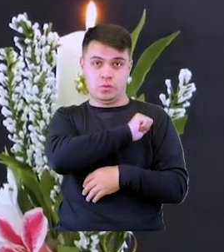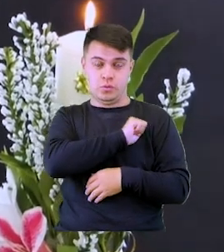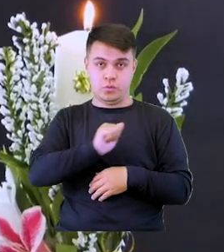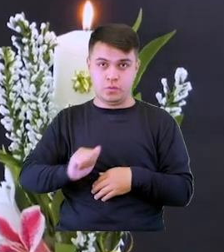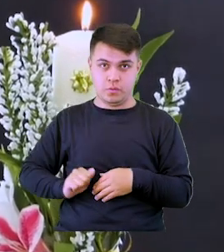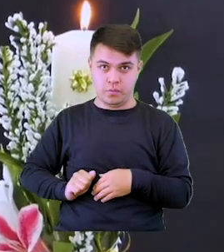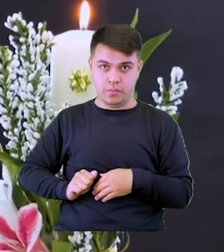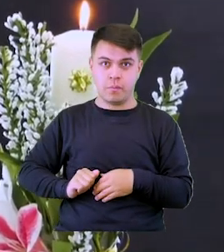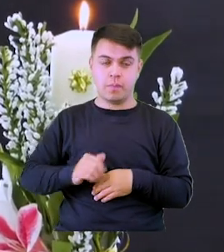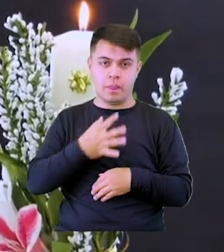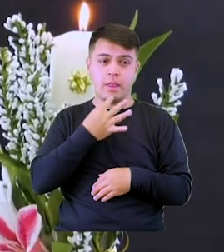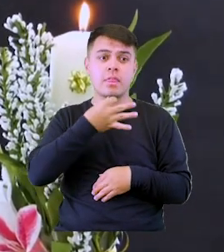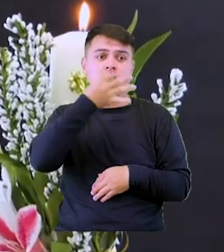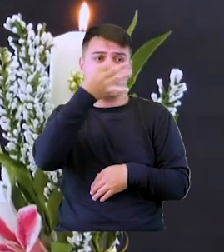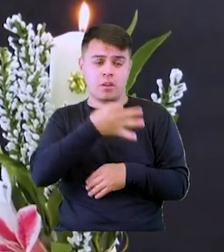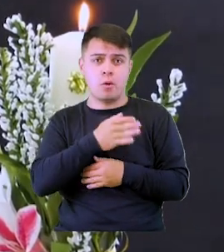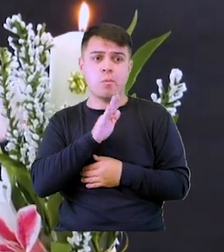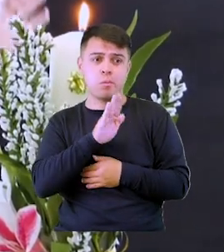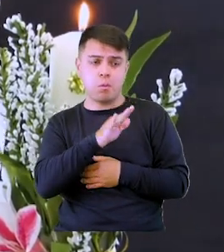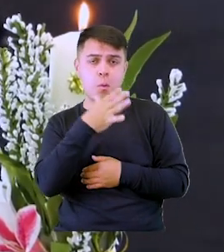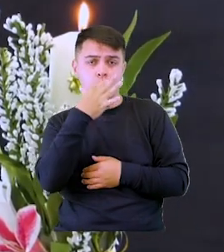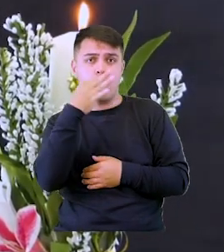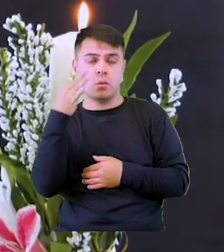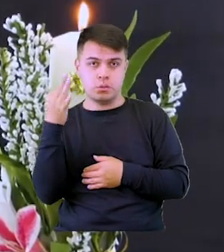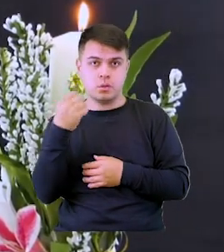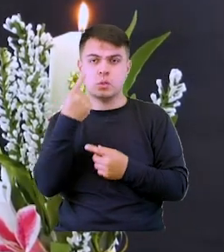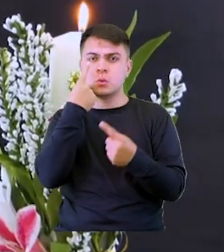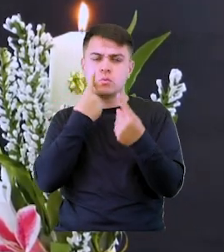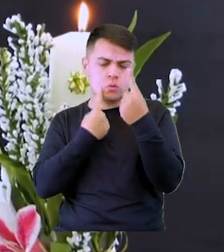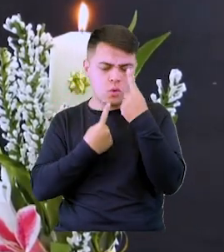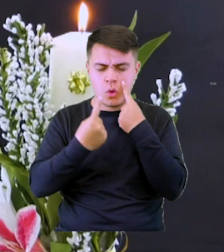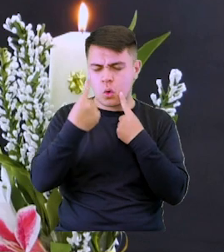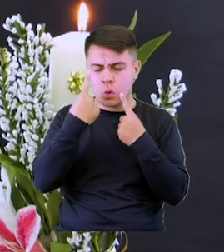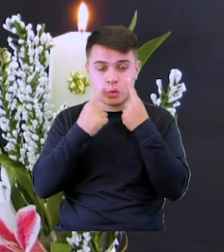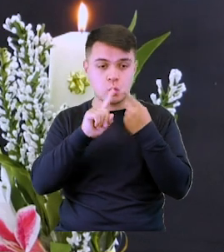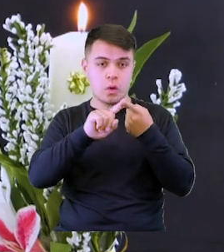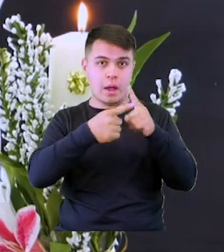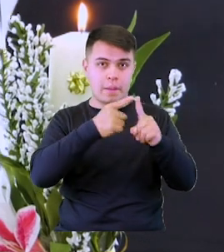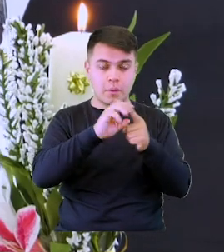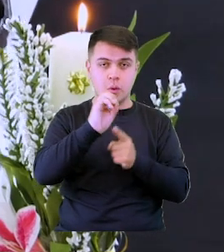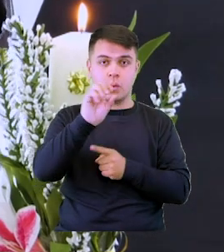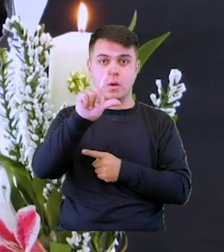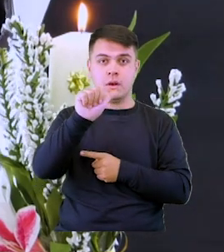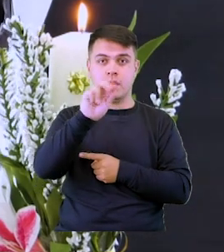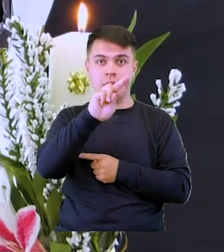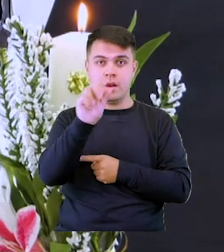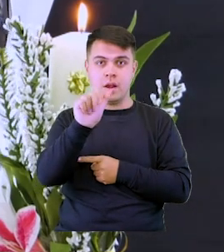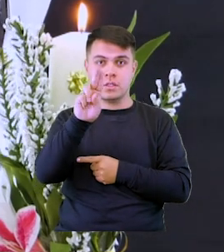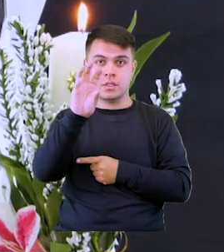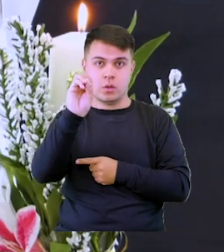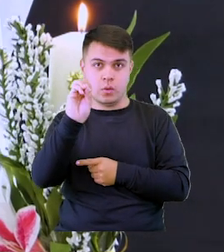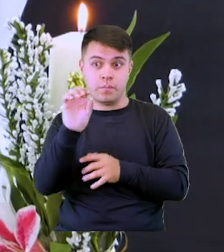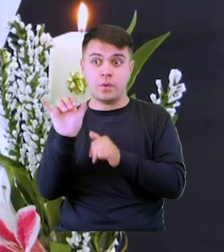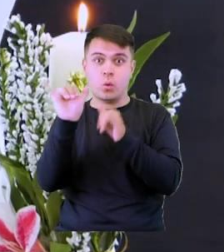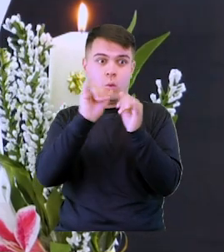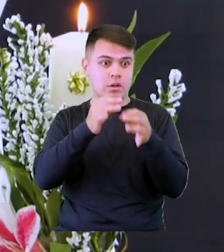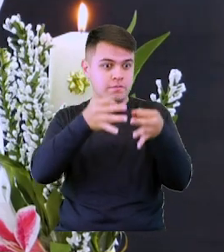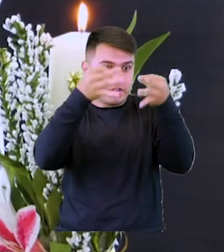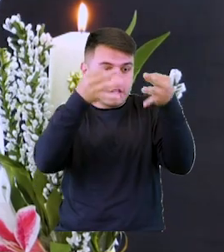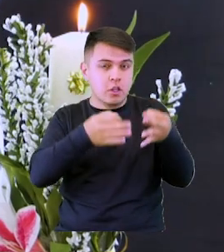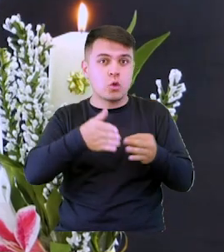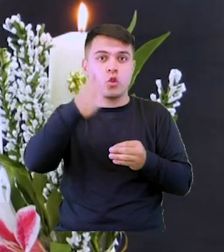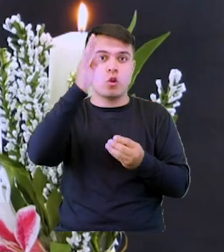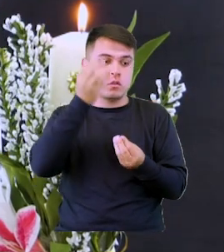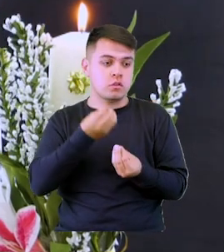como verdadero hombre lloró a su amigo Lázaro y como verdadero Dios lo resucitó de entre